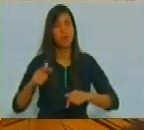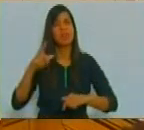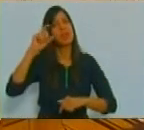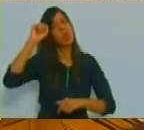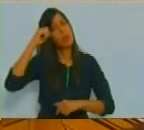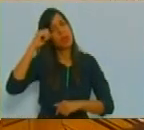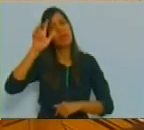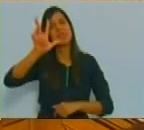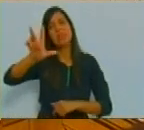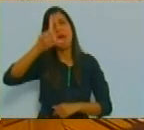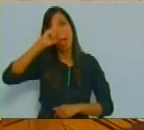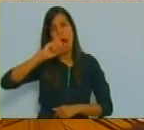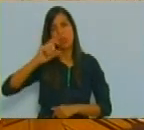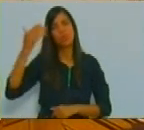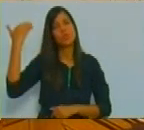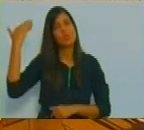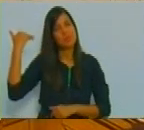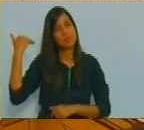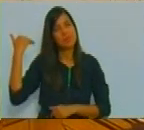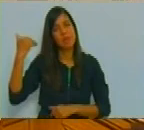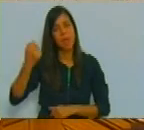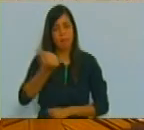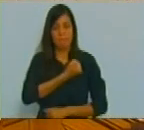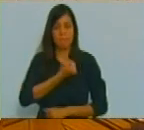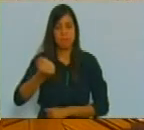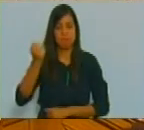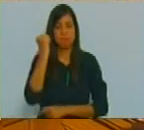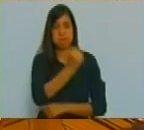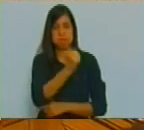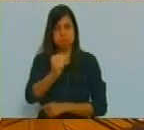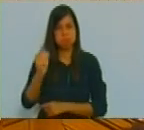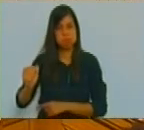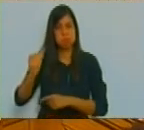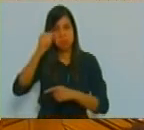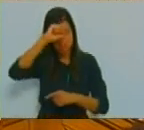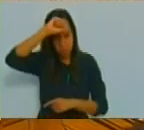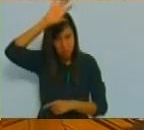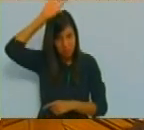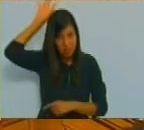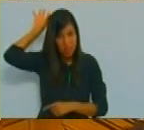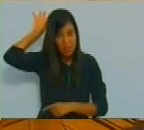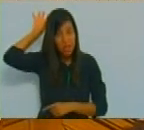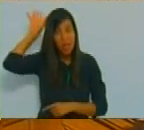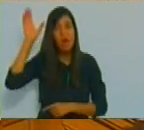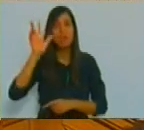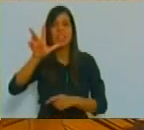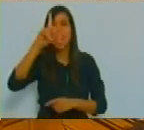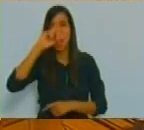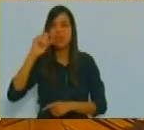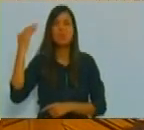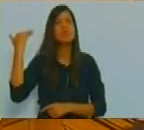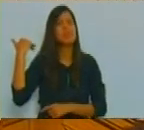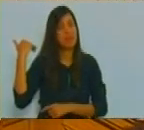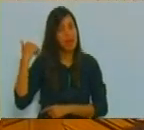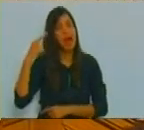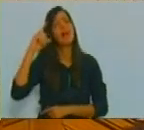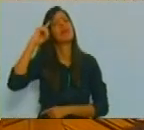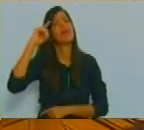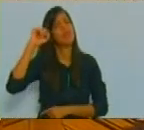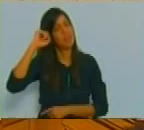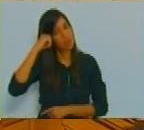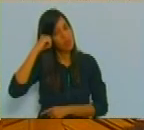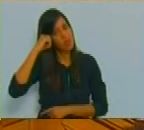del terrible asesinato de nuestro hermano o nuestro hijo robert serra esa es una forma de